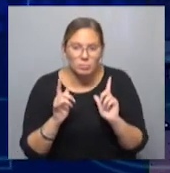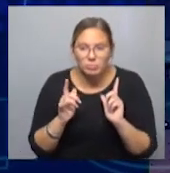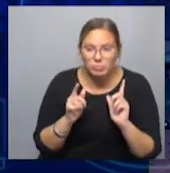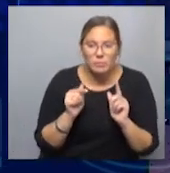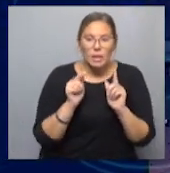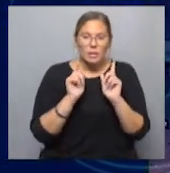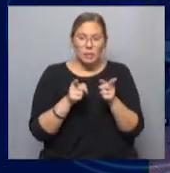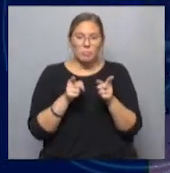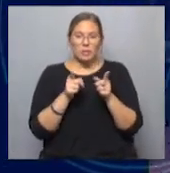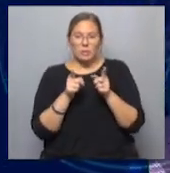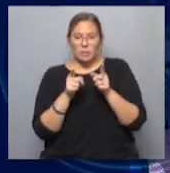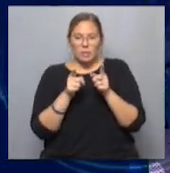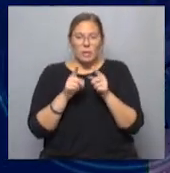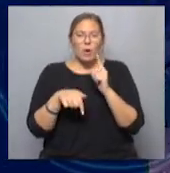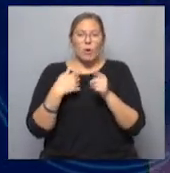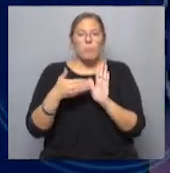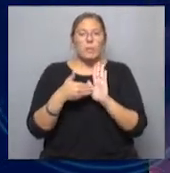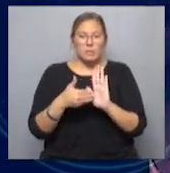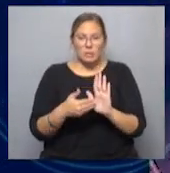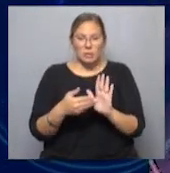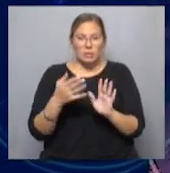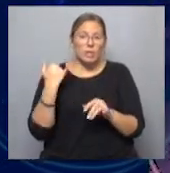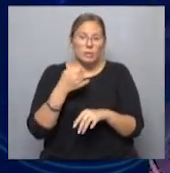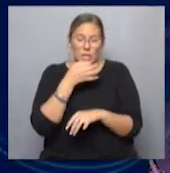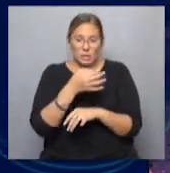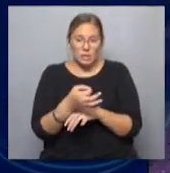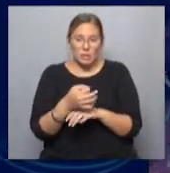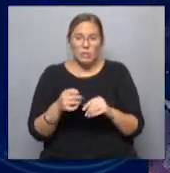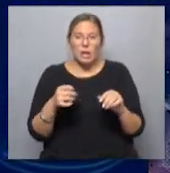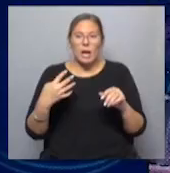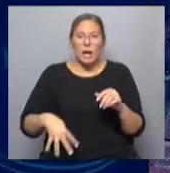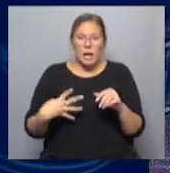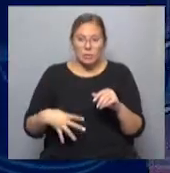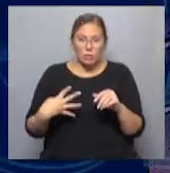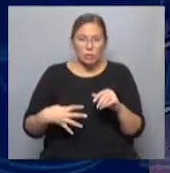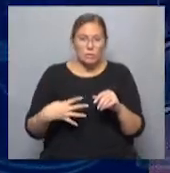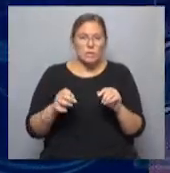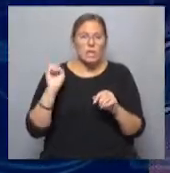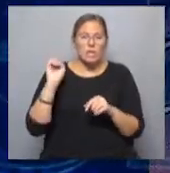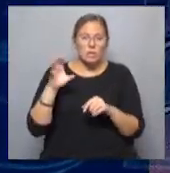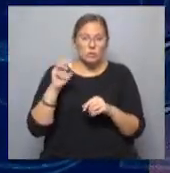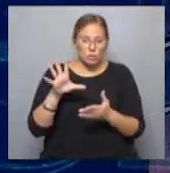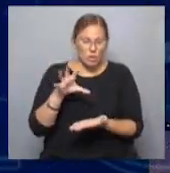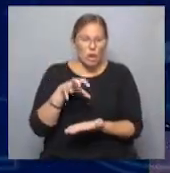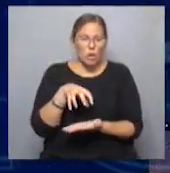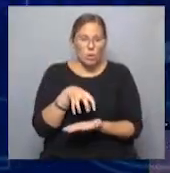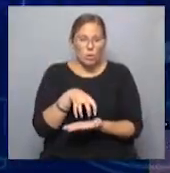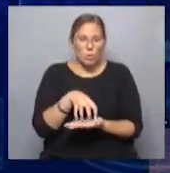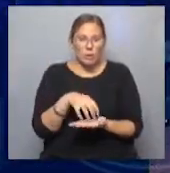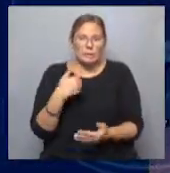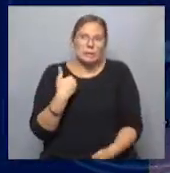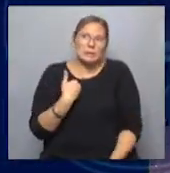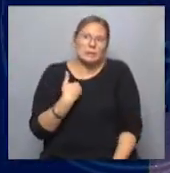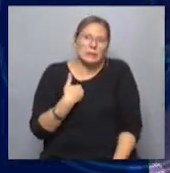y a eso también sumarle la otra presentación, la que tú también nombraste, que es la del 14 en el Sodre, lugar que por cierto